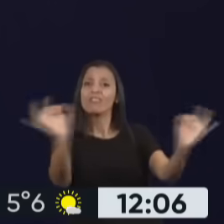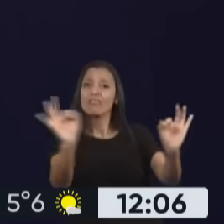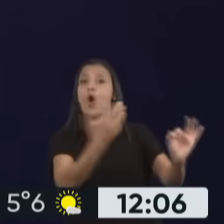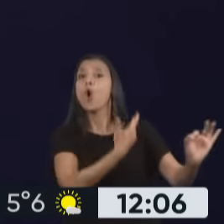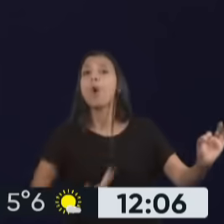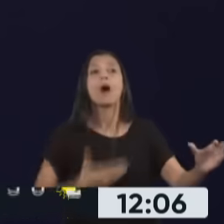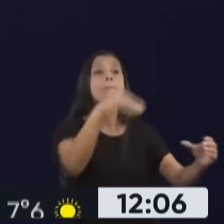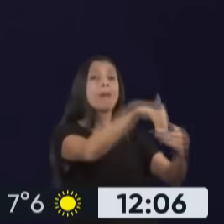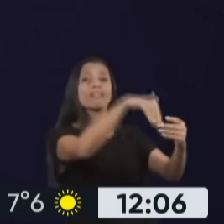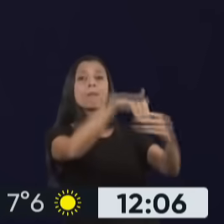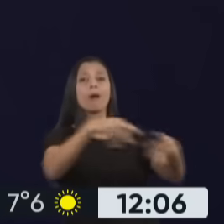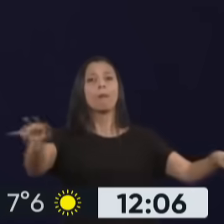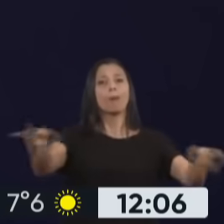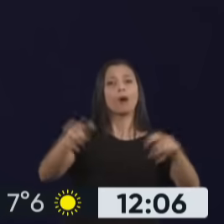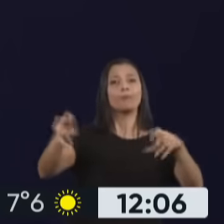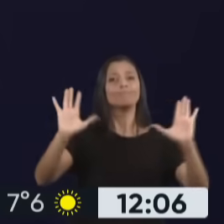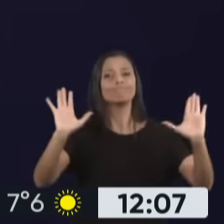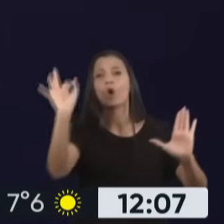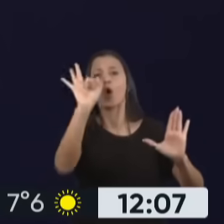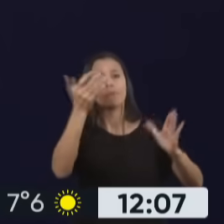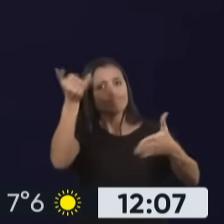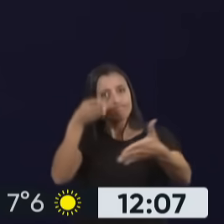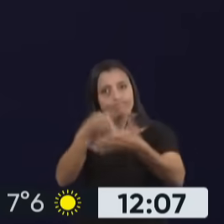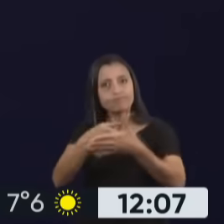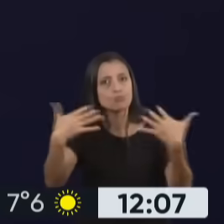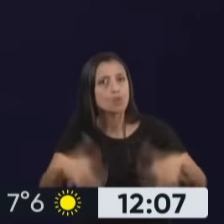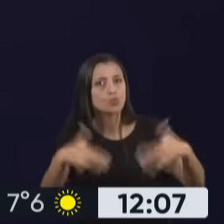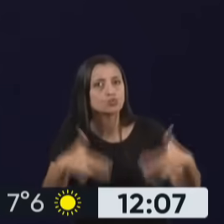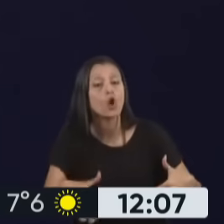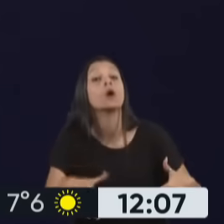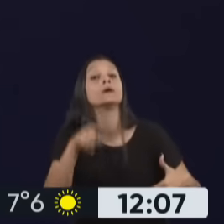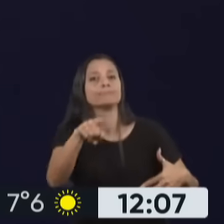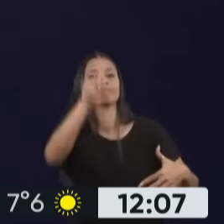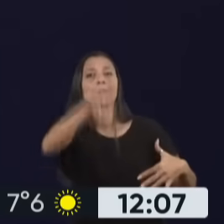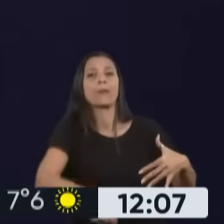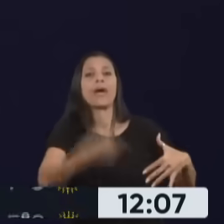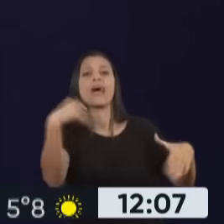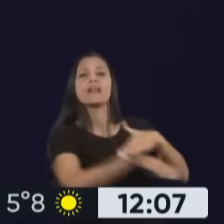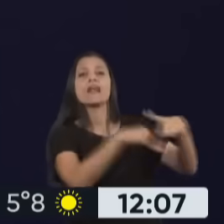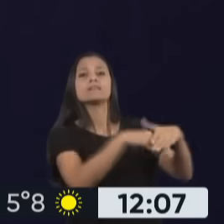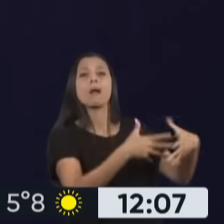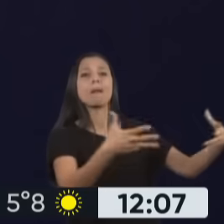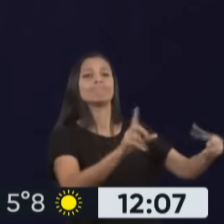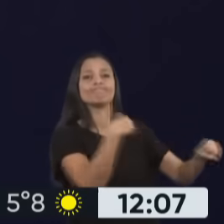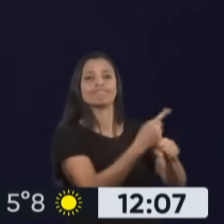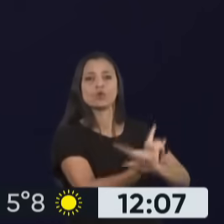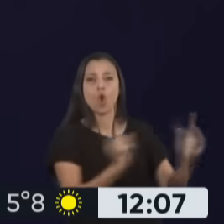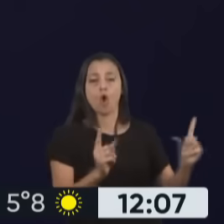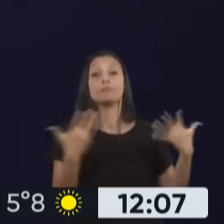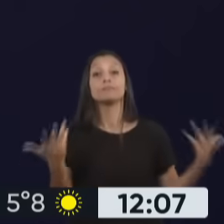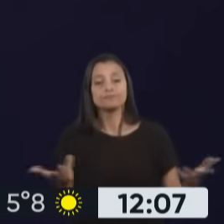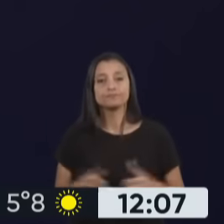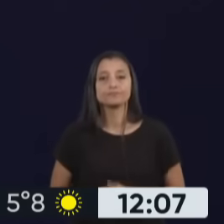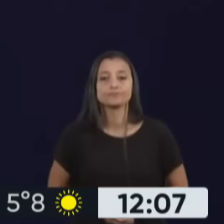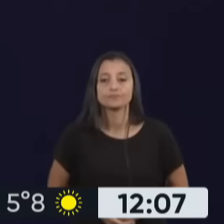no tenés manera de sumar o estás muy limitado en el tema en el resultado de